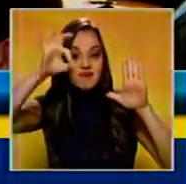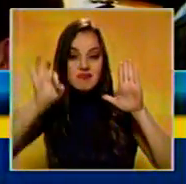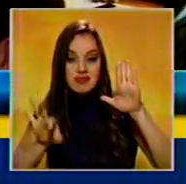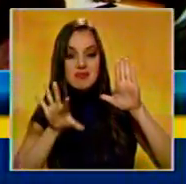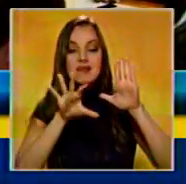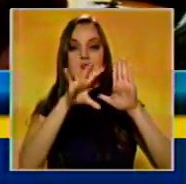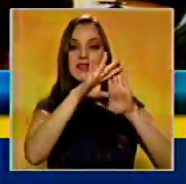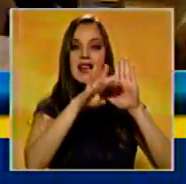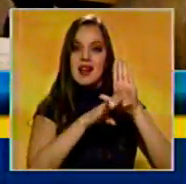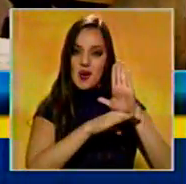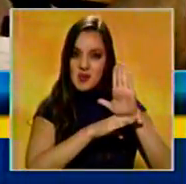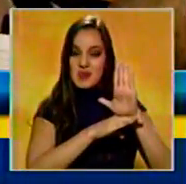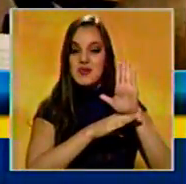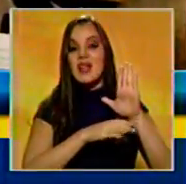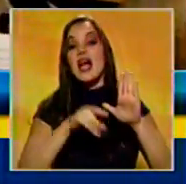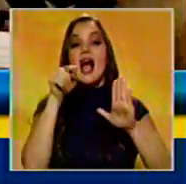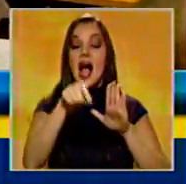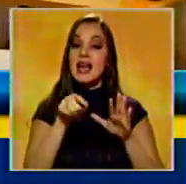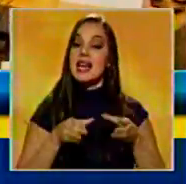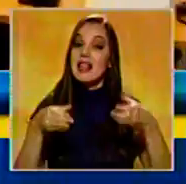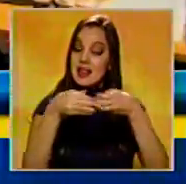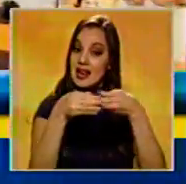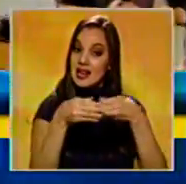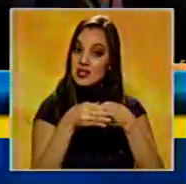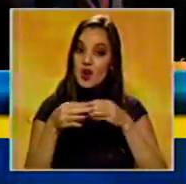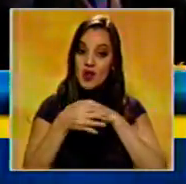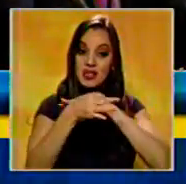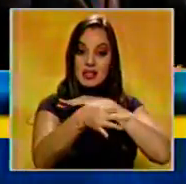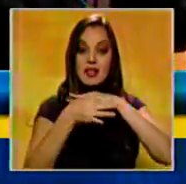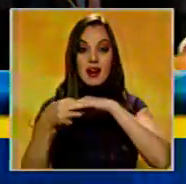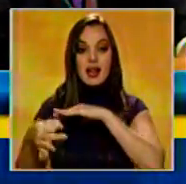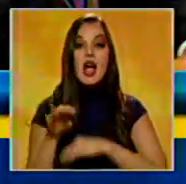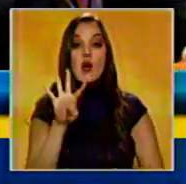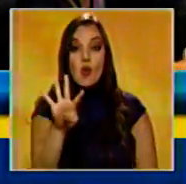ha insistido la delegación de la isla durante las cuatro